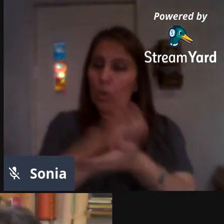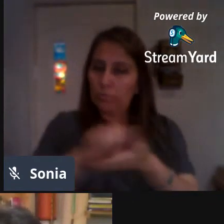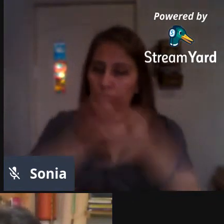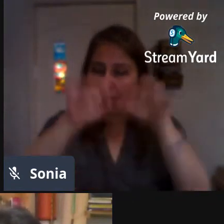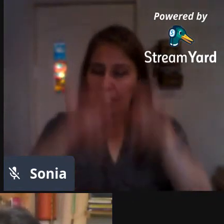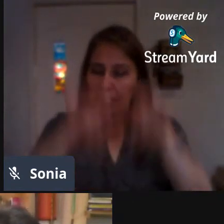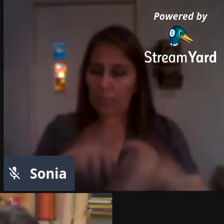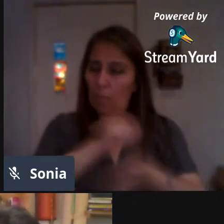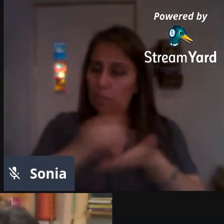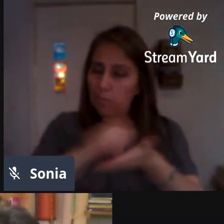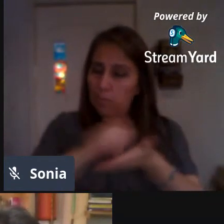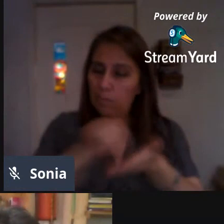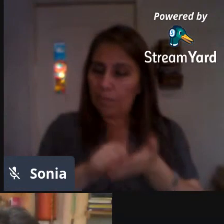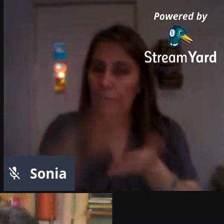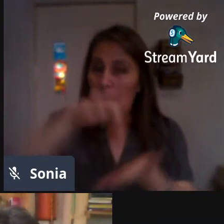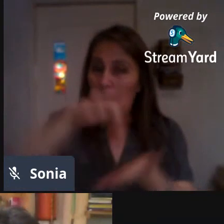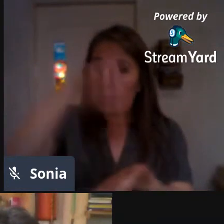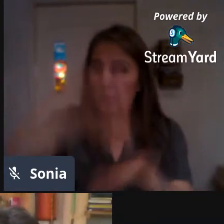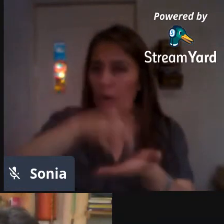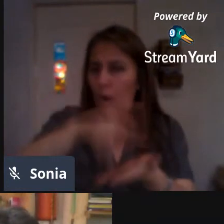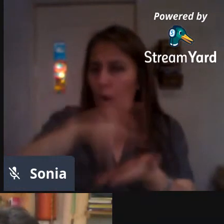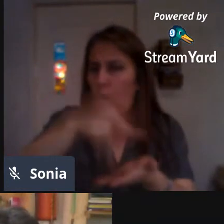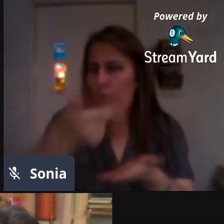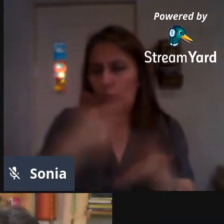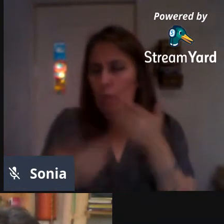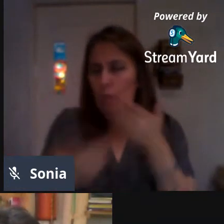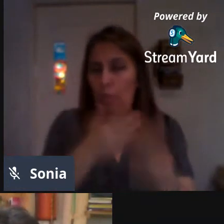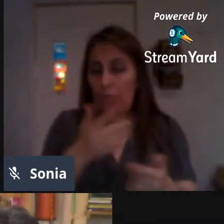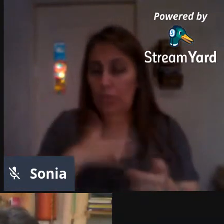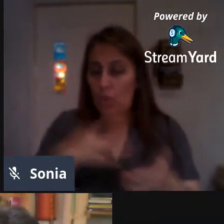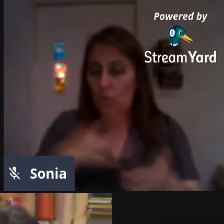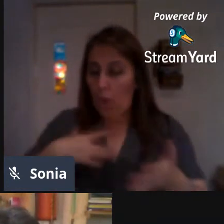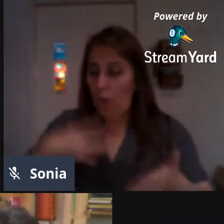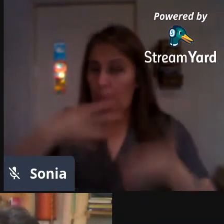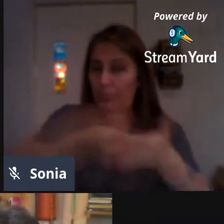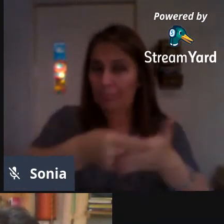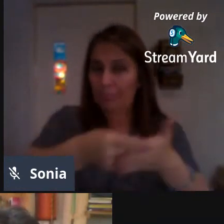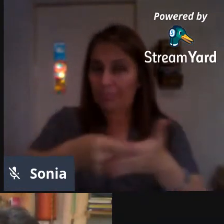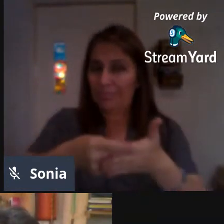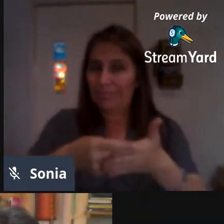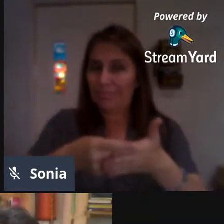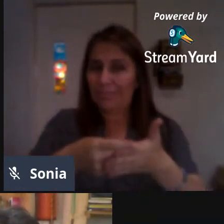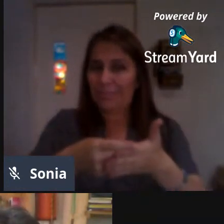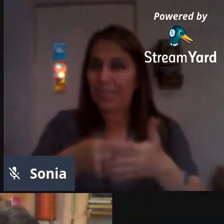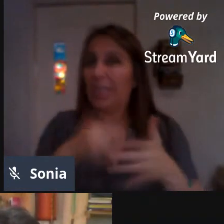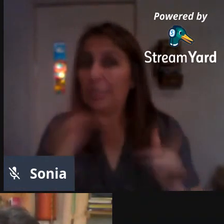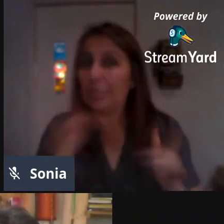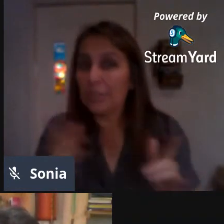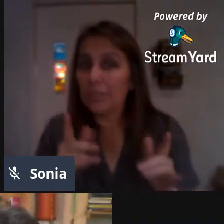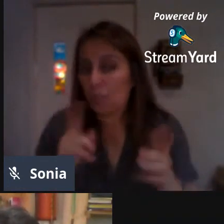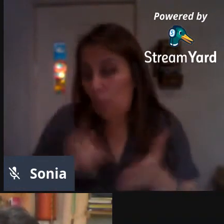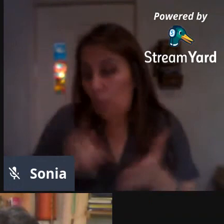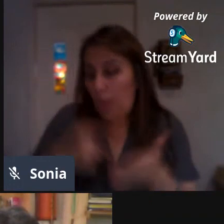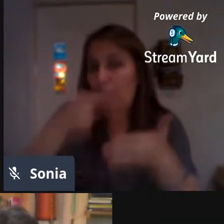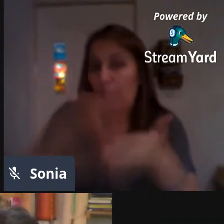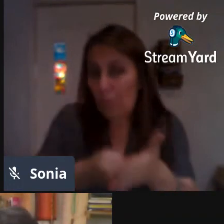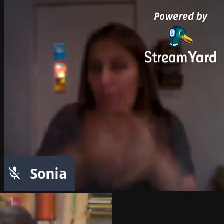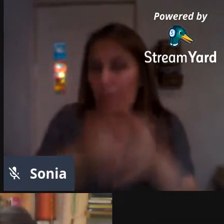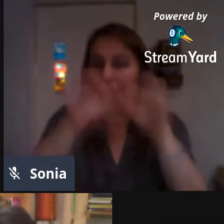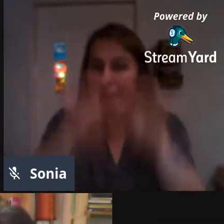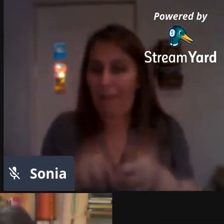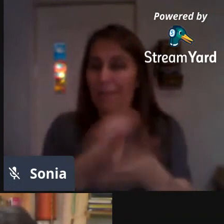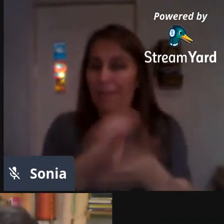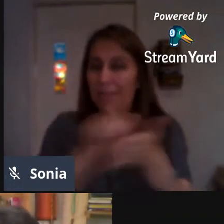muchas muchas cosas y muchos pensamientos que atraviesan la escritura y uno terminadas las mando las entonces sería muy interesante que tú nos contaras